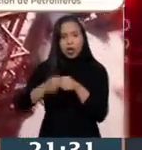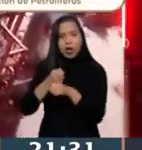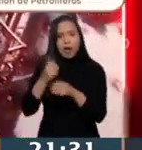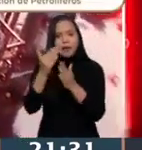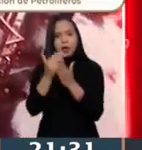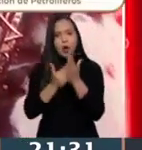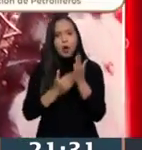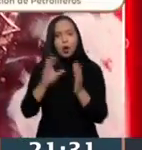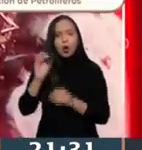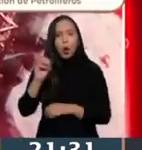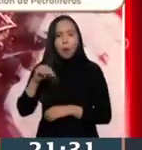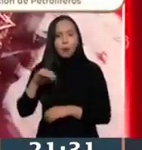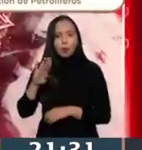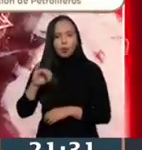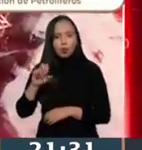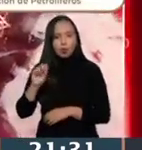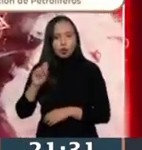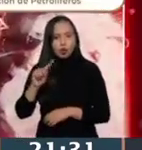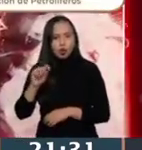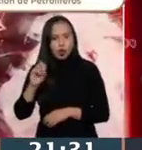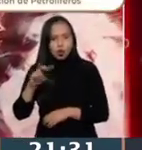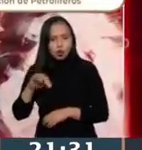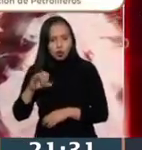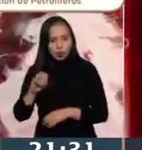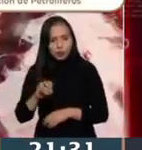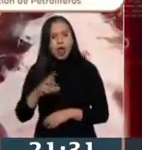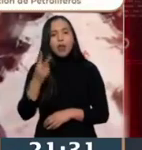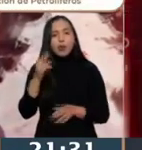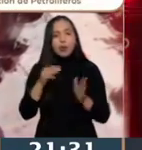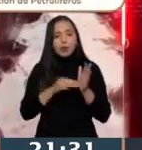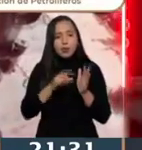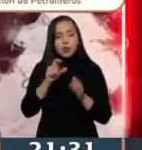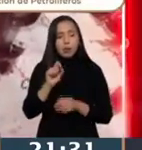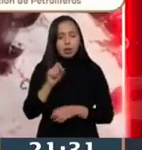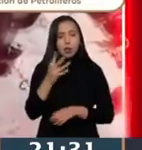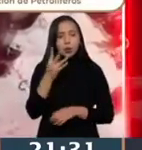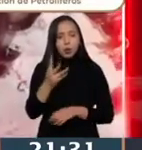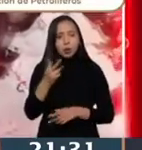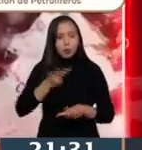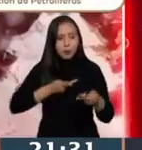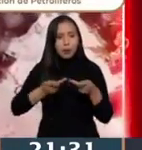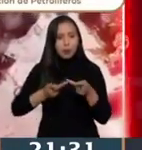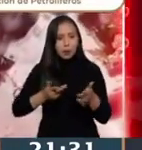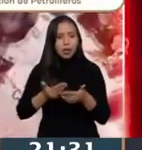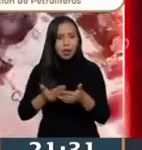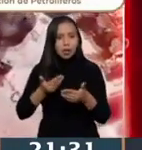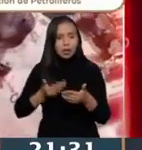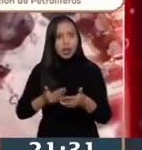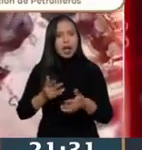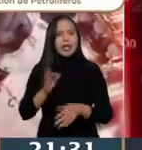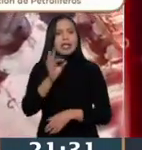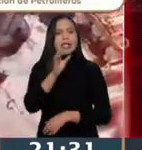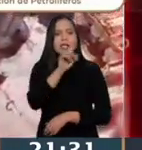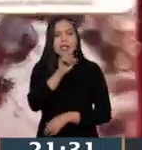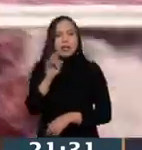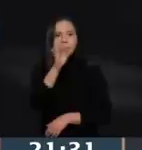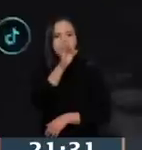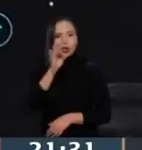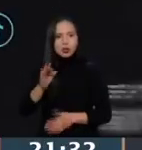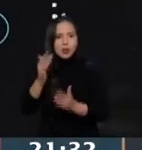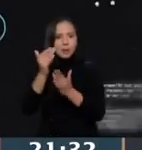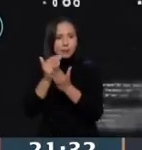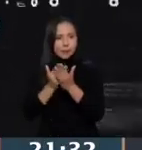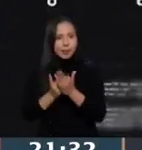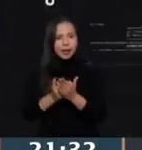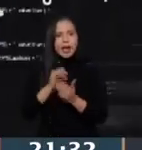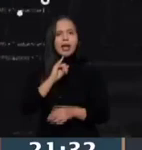en un 90% y para 2024, con la inversión programada, se eliminará el 100% en el mes de mayo.